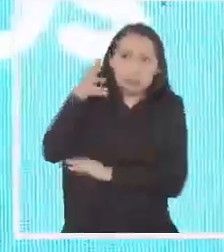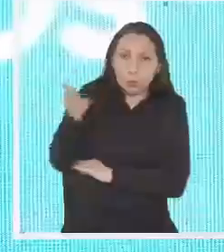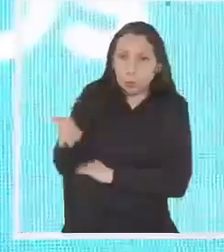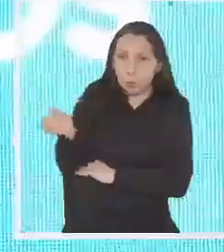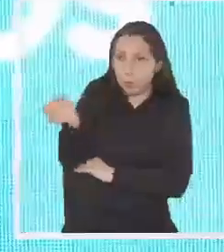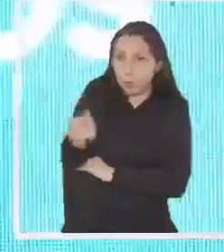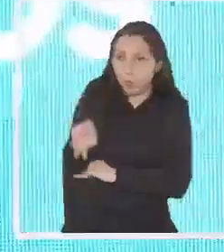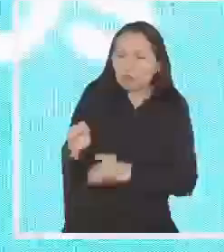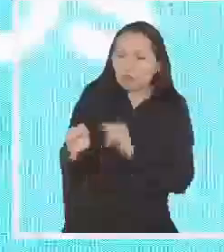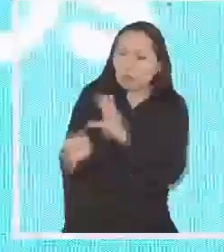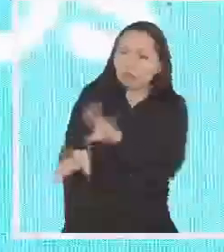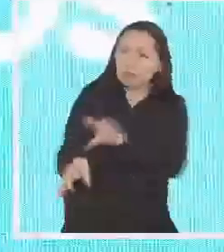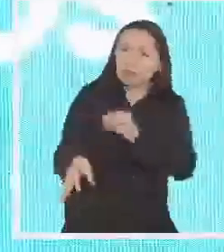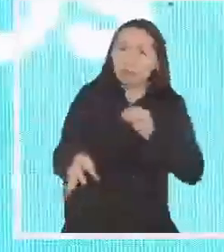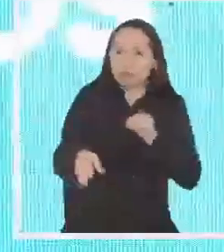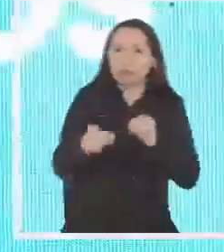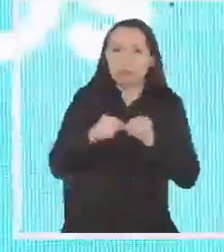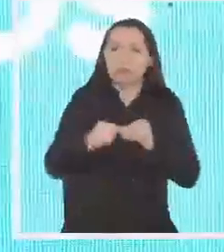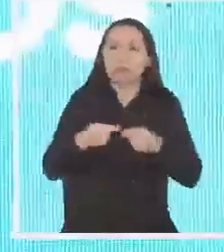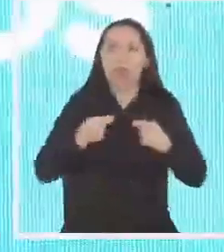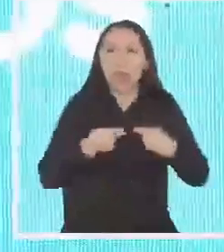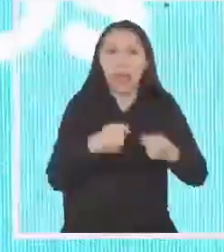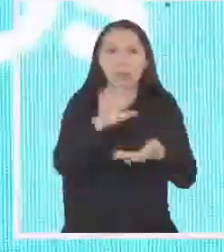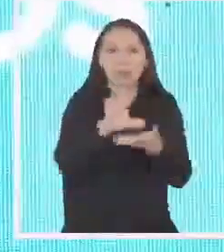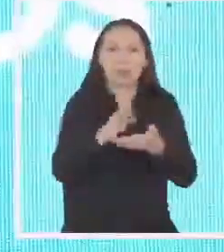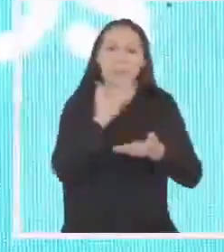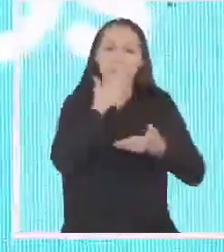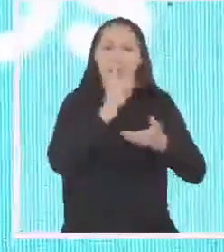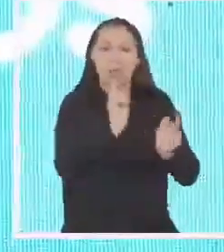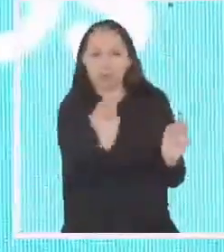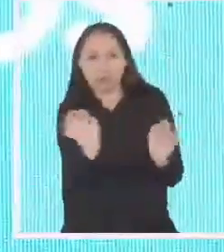en tu discurso. Hacer más eficiente el gasto del Estado,